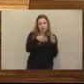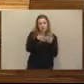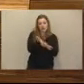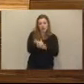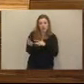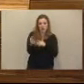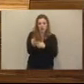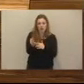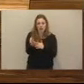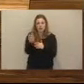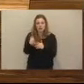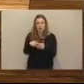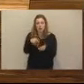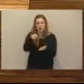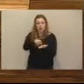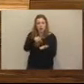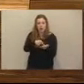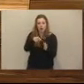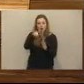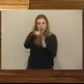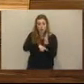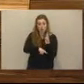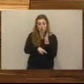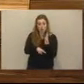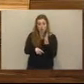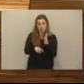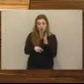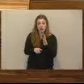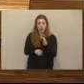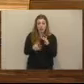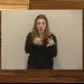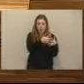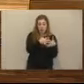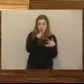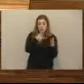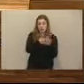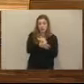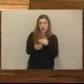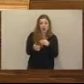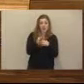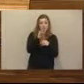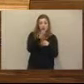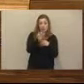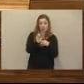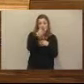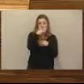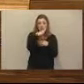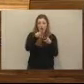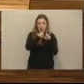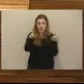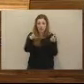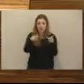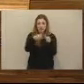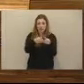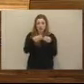se impondrán las condiciones norteamericanas al ser las más beneficiosas para las grandes empresas transnacionales. Y esto